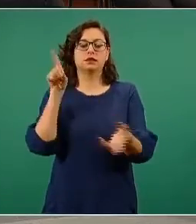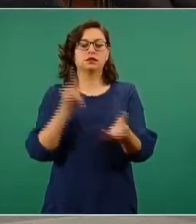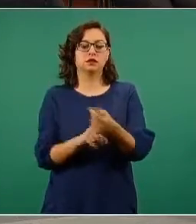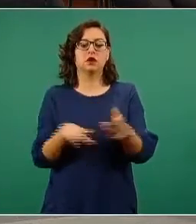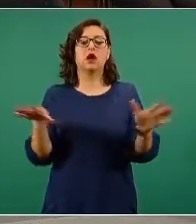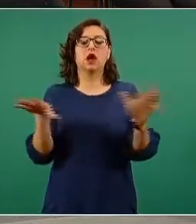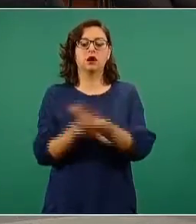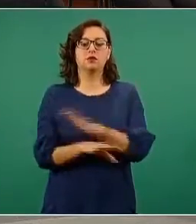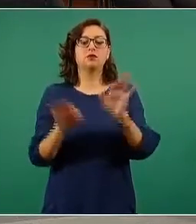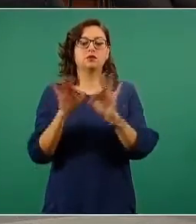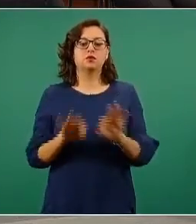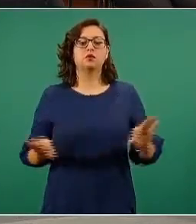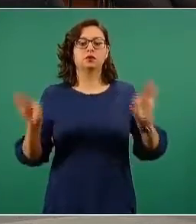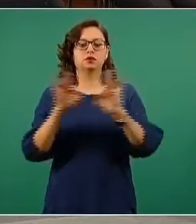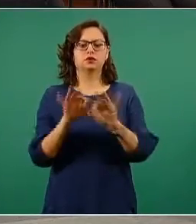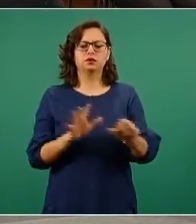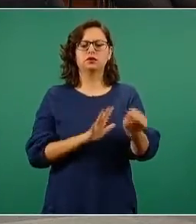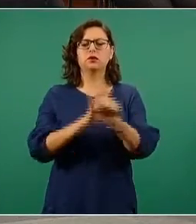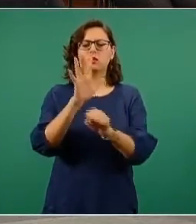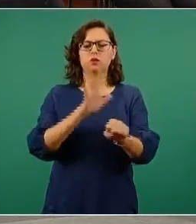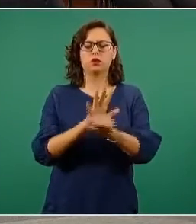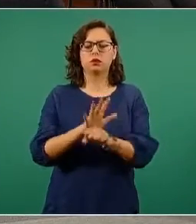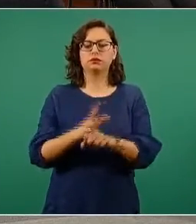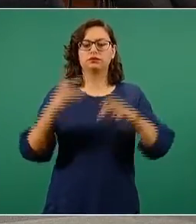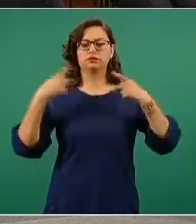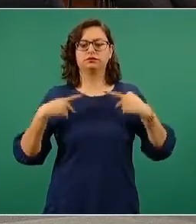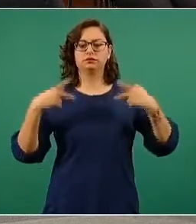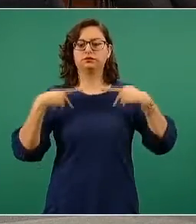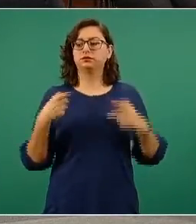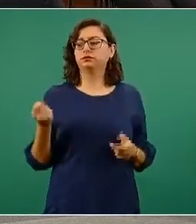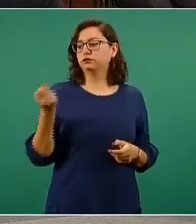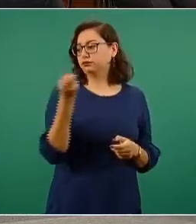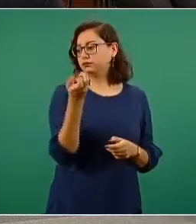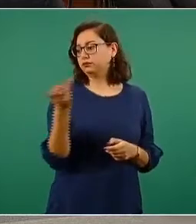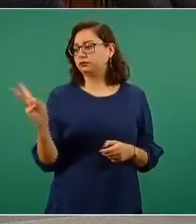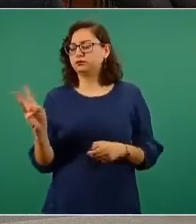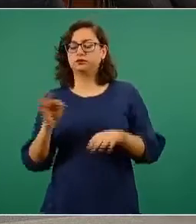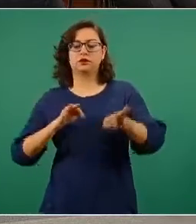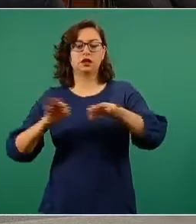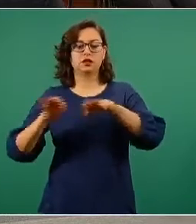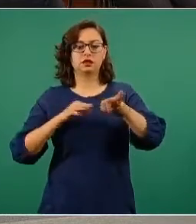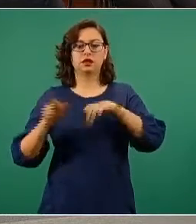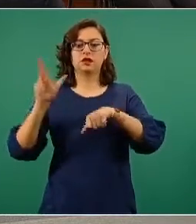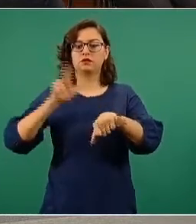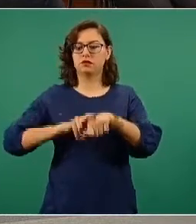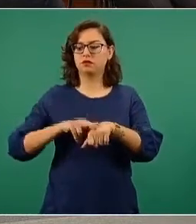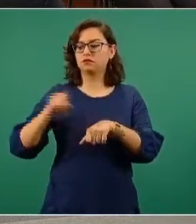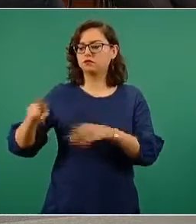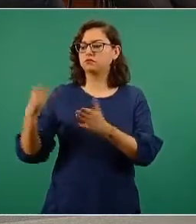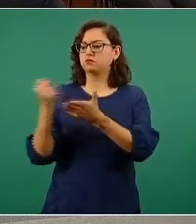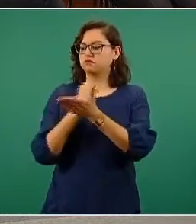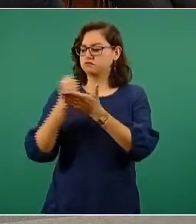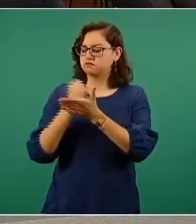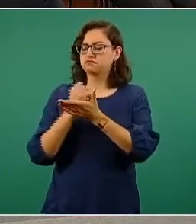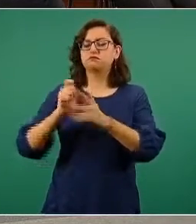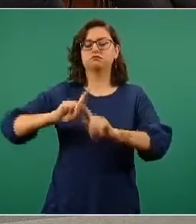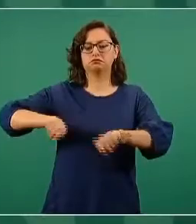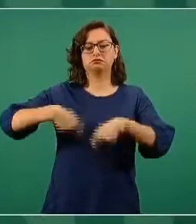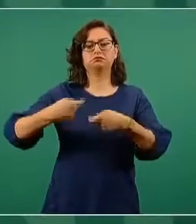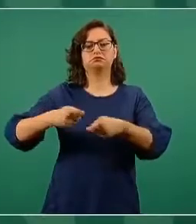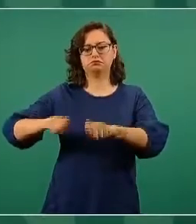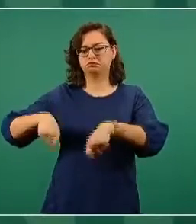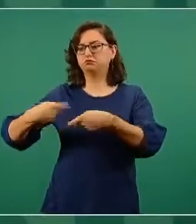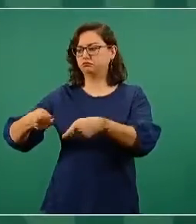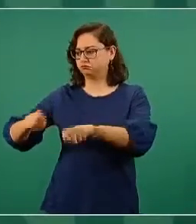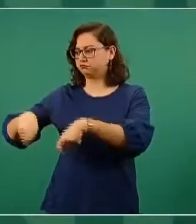para que los trabajadores no solo tengan más acceso a los créditos para